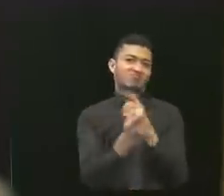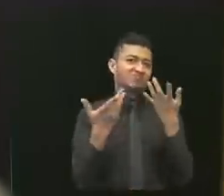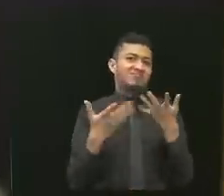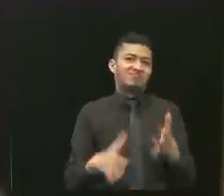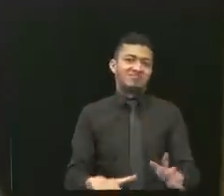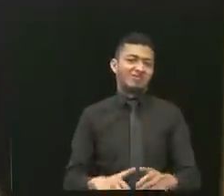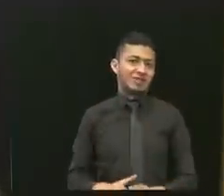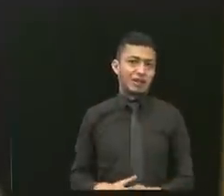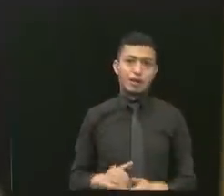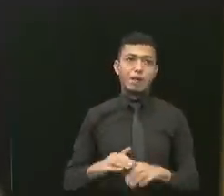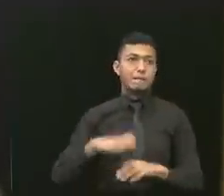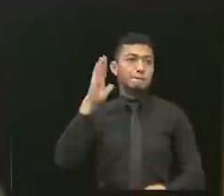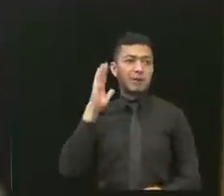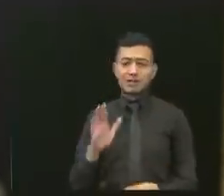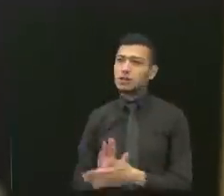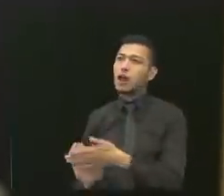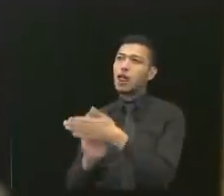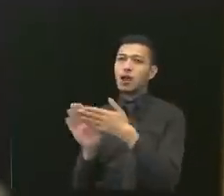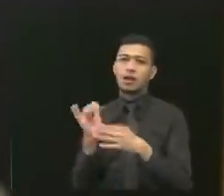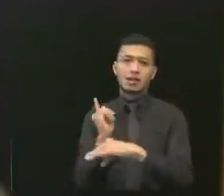la explanada y la iglesia del Voto Nacional.